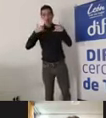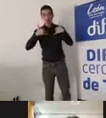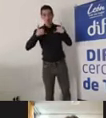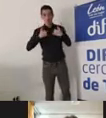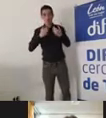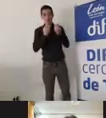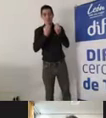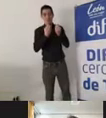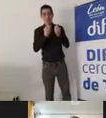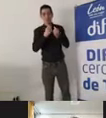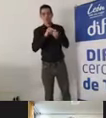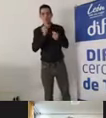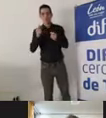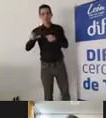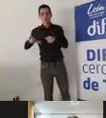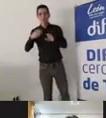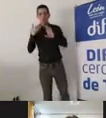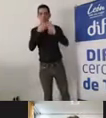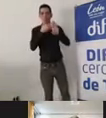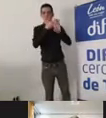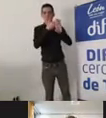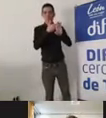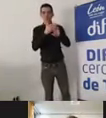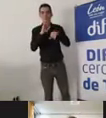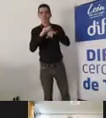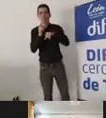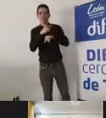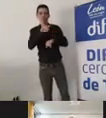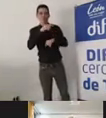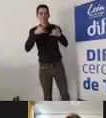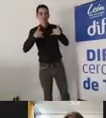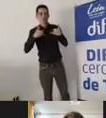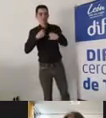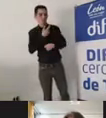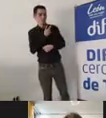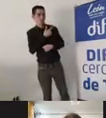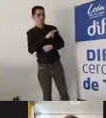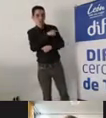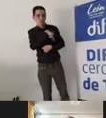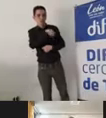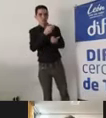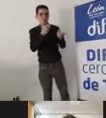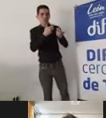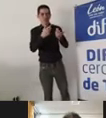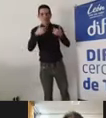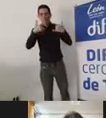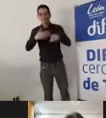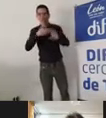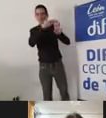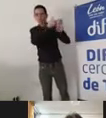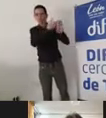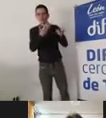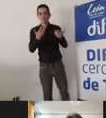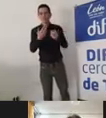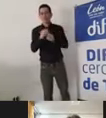cosas malas a los jóvenes. No solamente que por ser menores entonces tenemos menos capacidades, menos posibilidad de liderar discusiones, menos experiencia, porque eso es